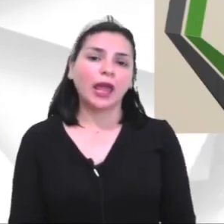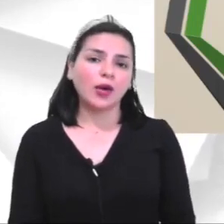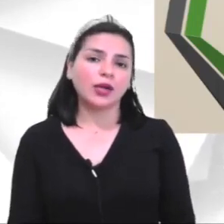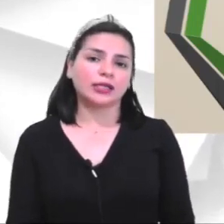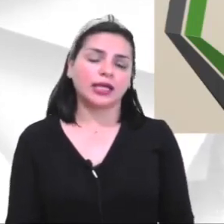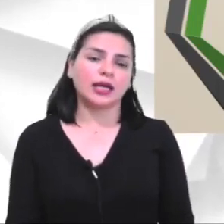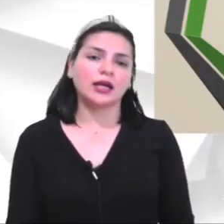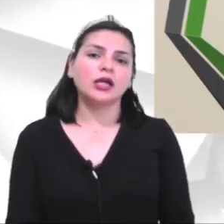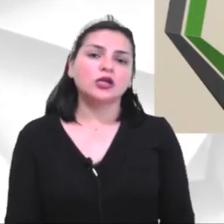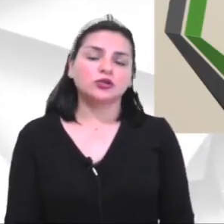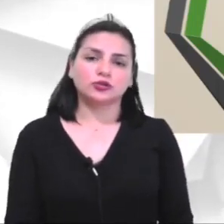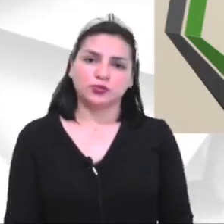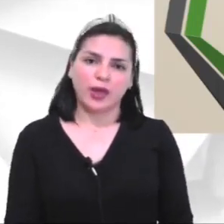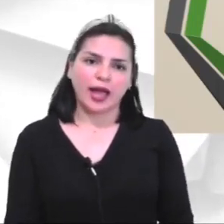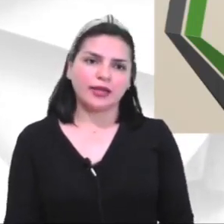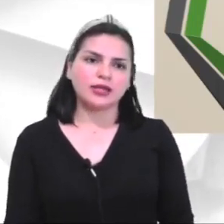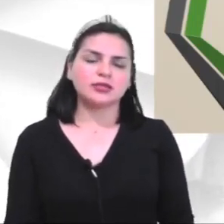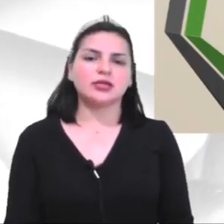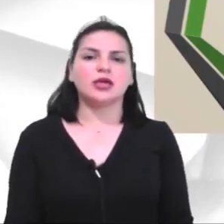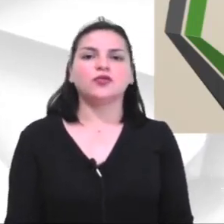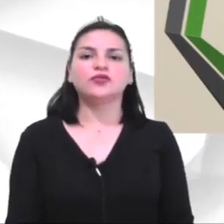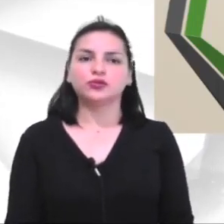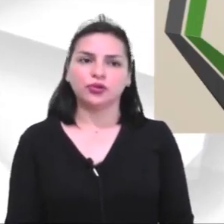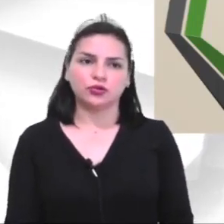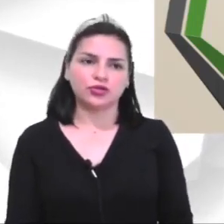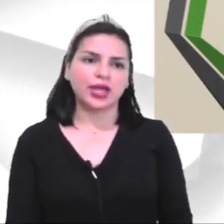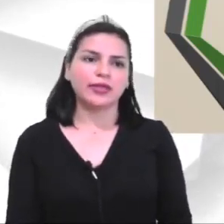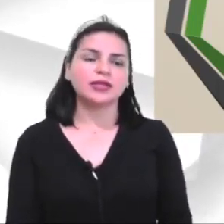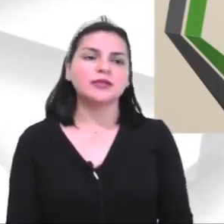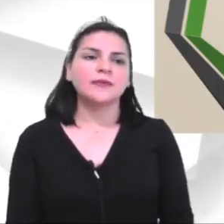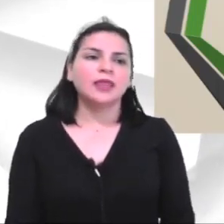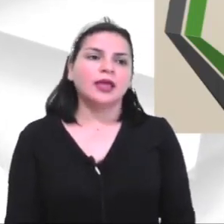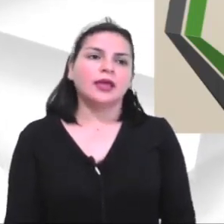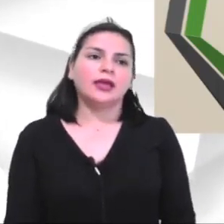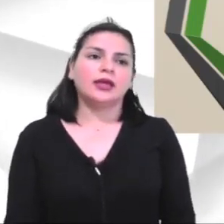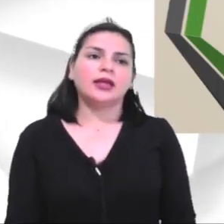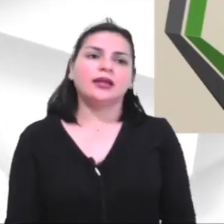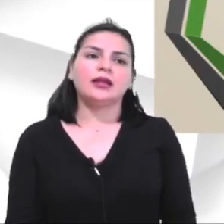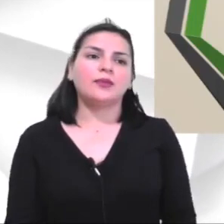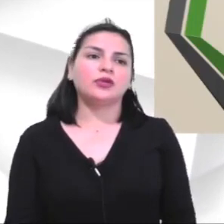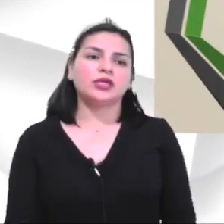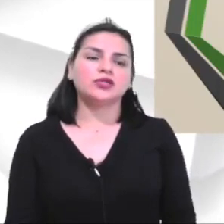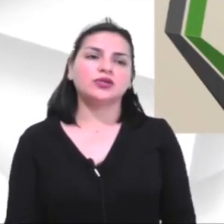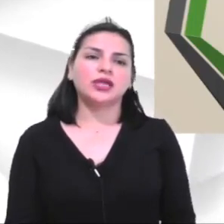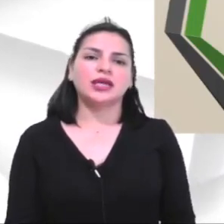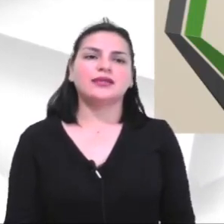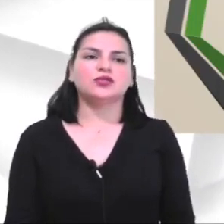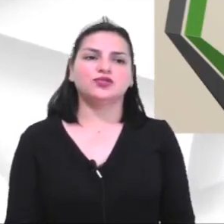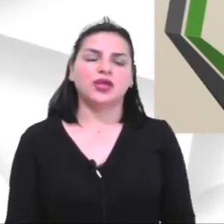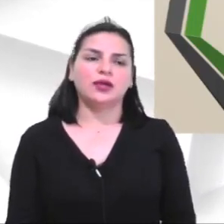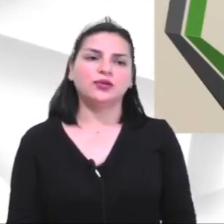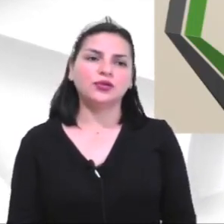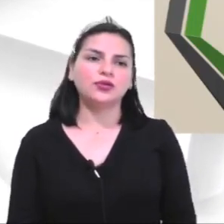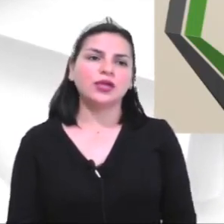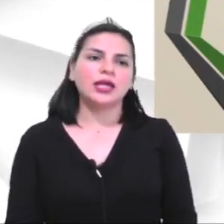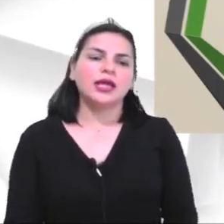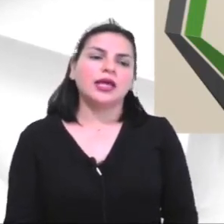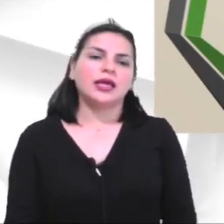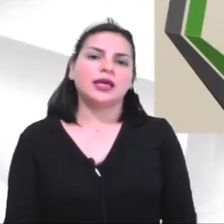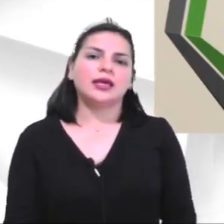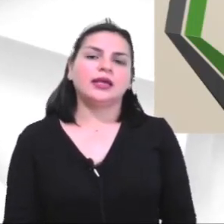de empleo que tengan sus padres y en un futuro ustedes, la protección de que de su